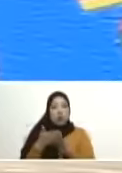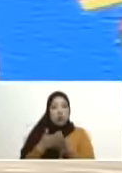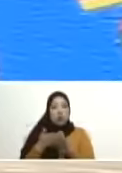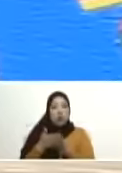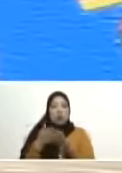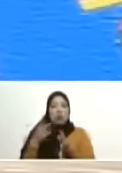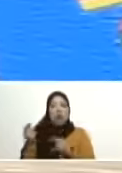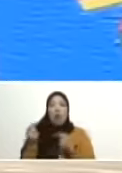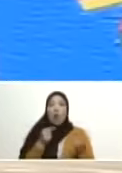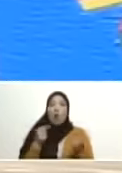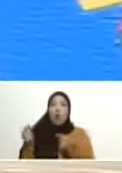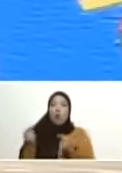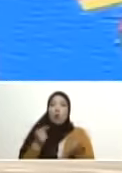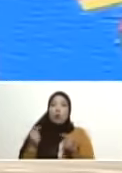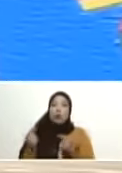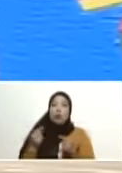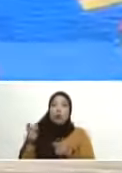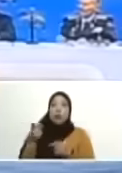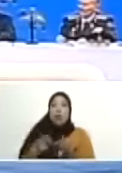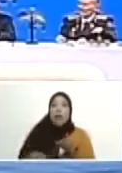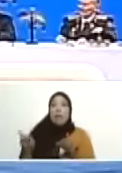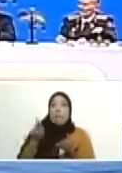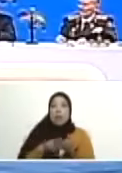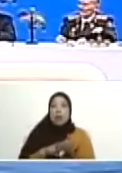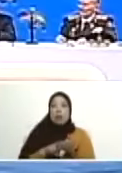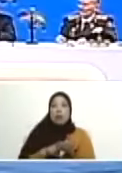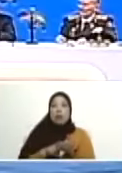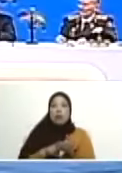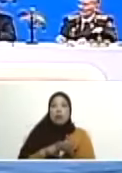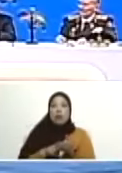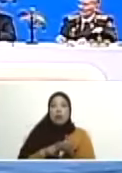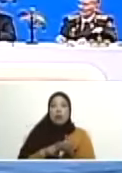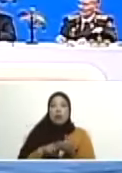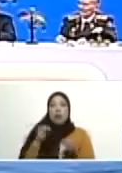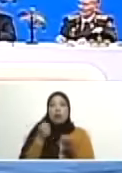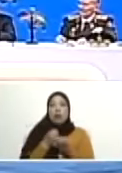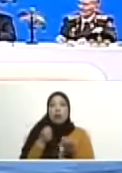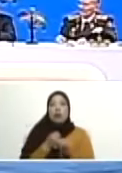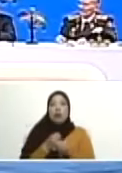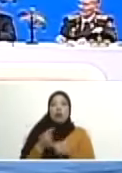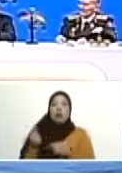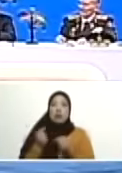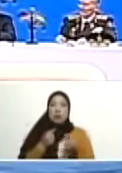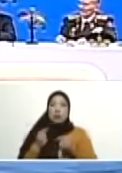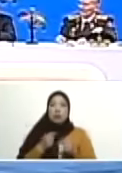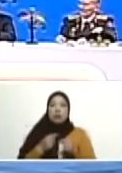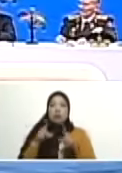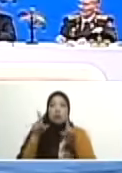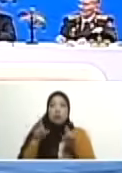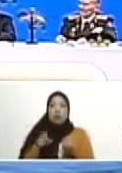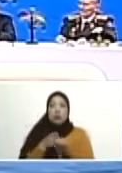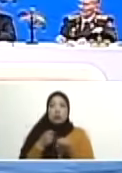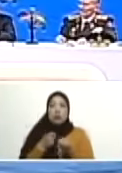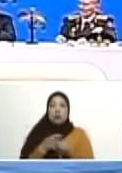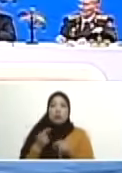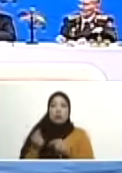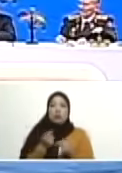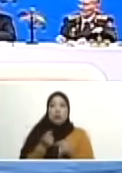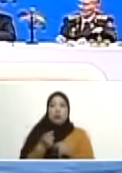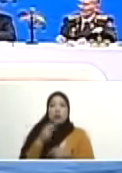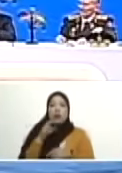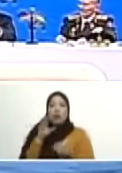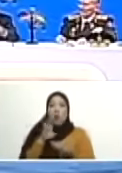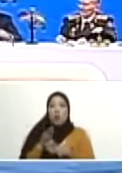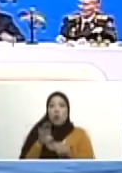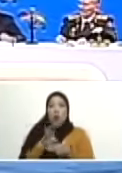cual conversamos de manera repetida. De conformidad con el marco establecido por mi predecesor, he analizado cuidadosamente